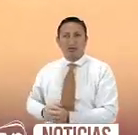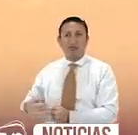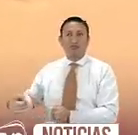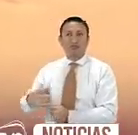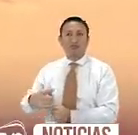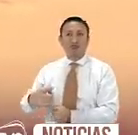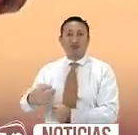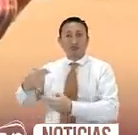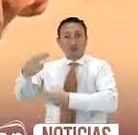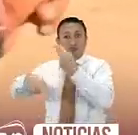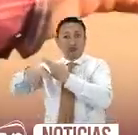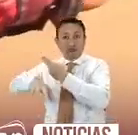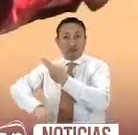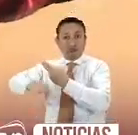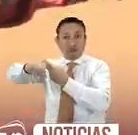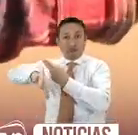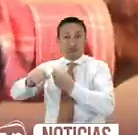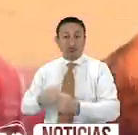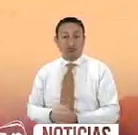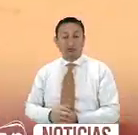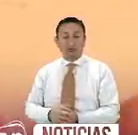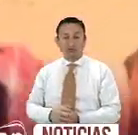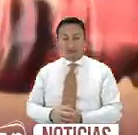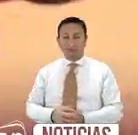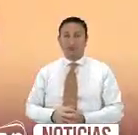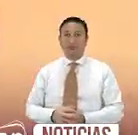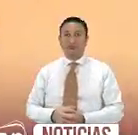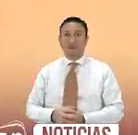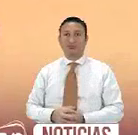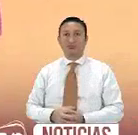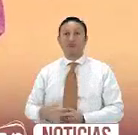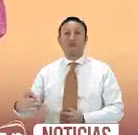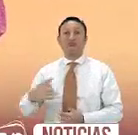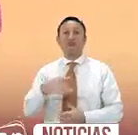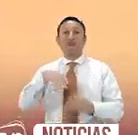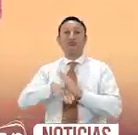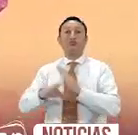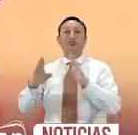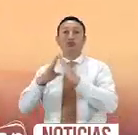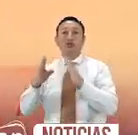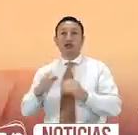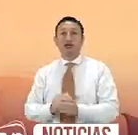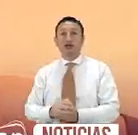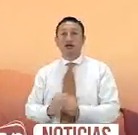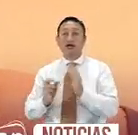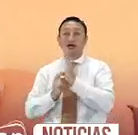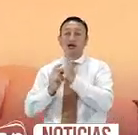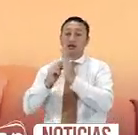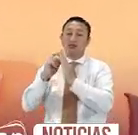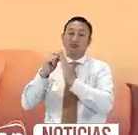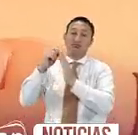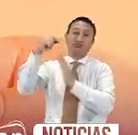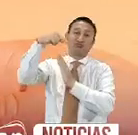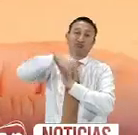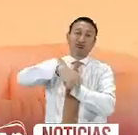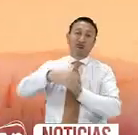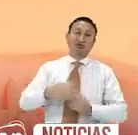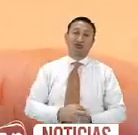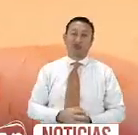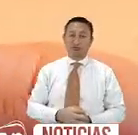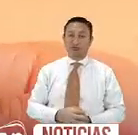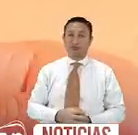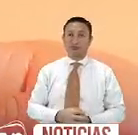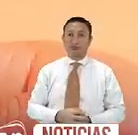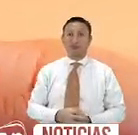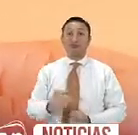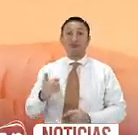los almacenes, van robando, se meten a las casas, se suben como gatos a las casas. Es